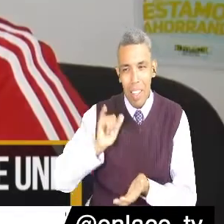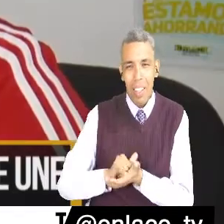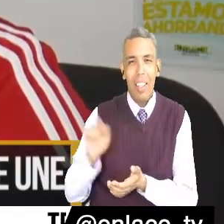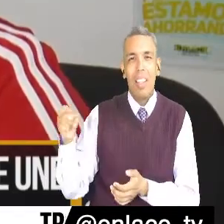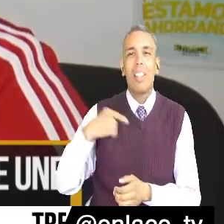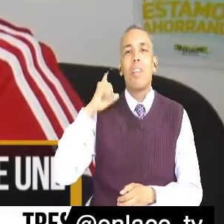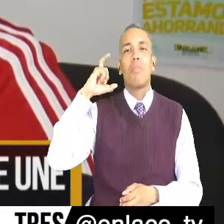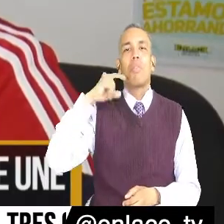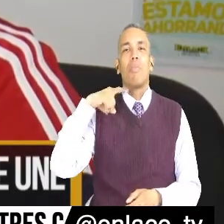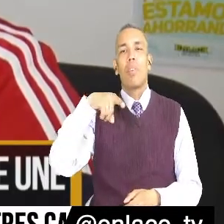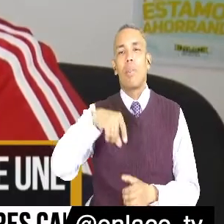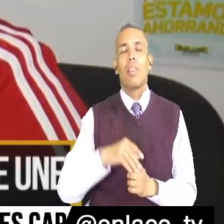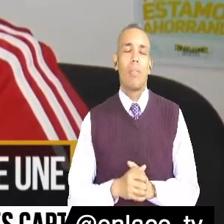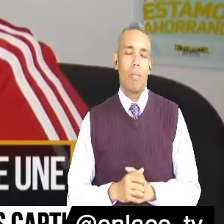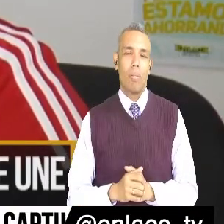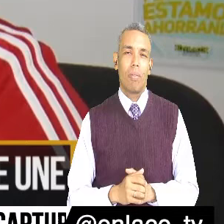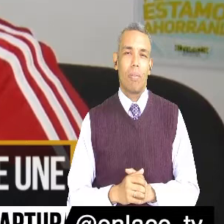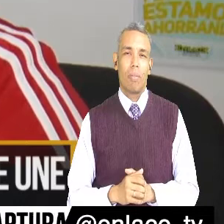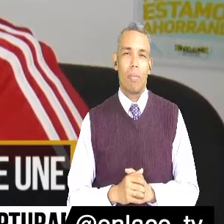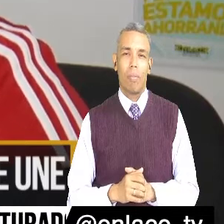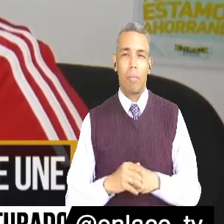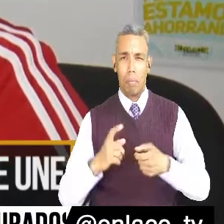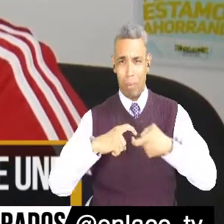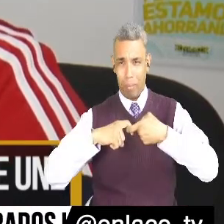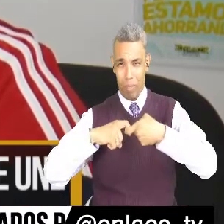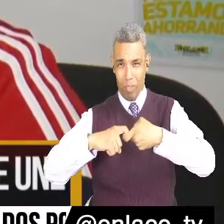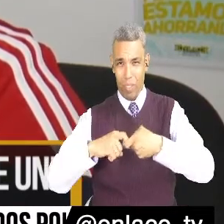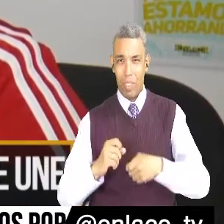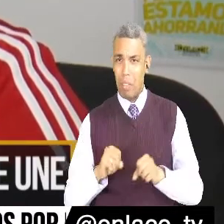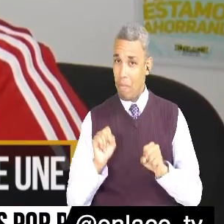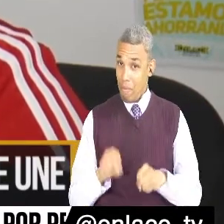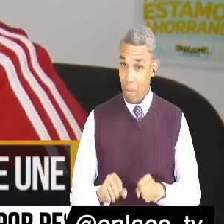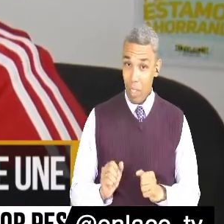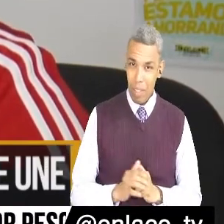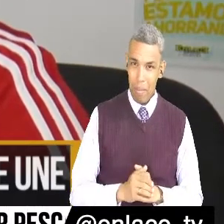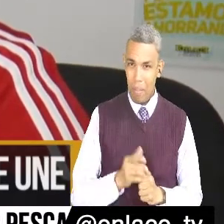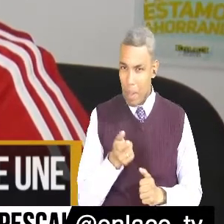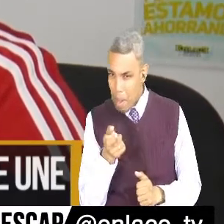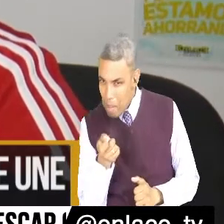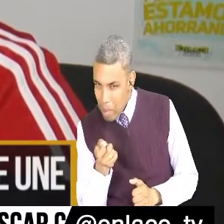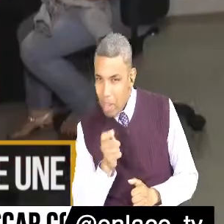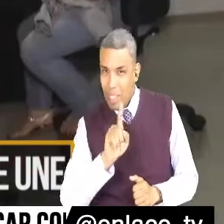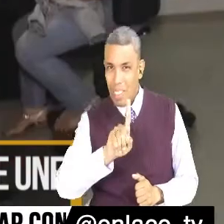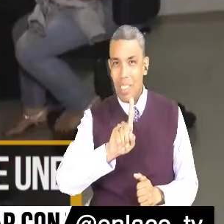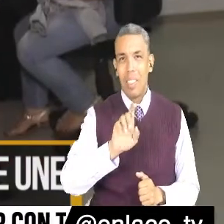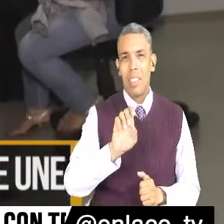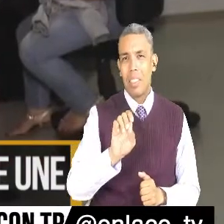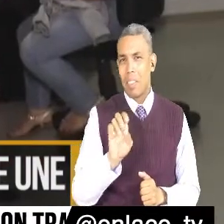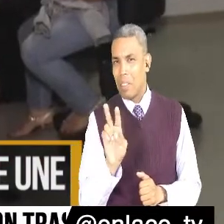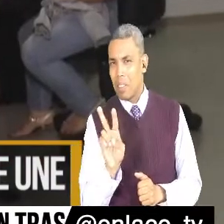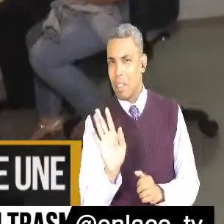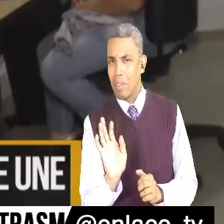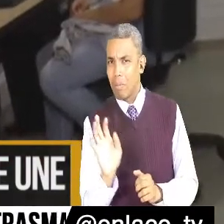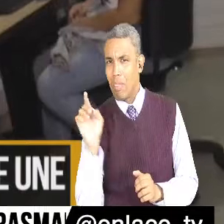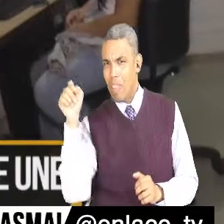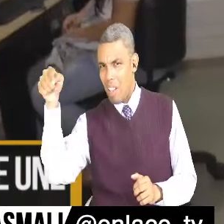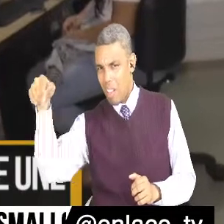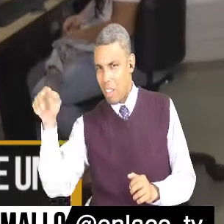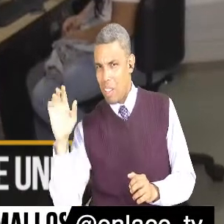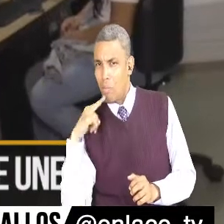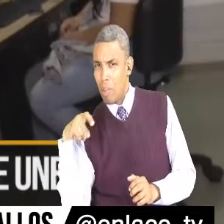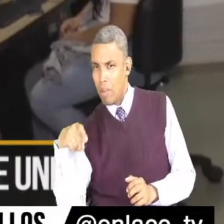El usuario tradicional, el usuario convencional de UNE, nos va a poder recibir en el canal en el que estábamos, en la frecuencia 67. UNE es